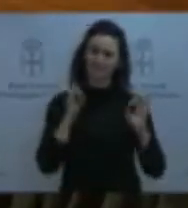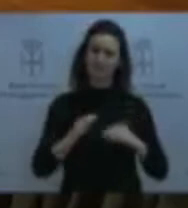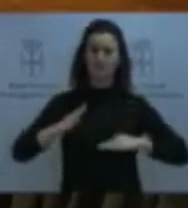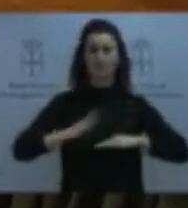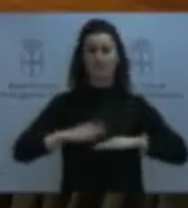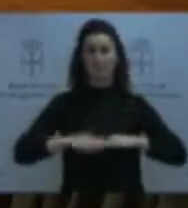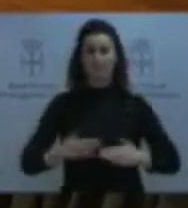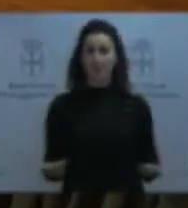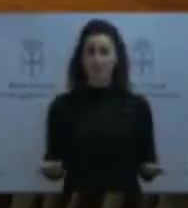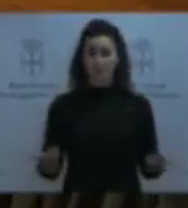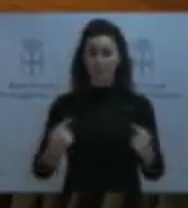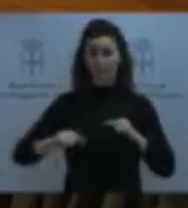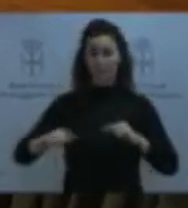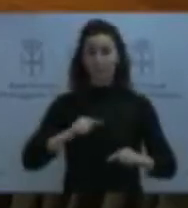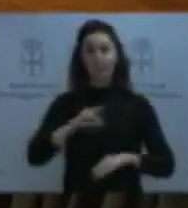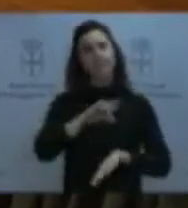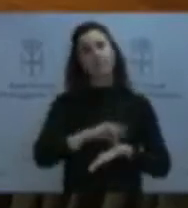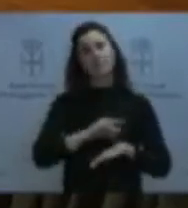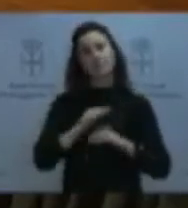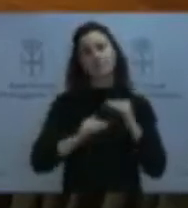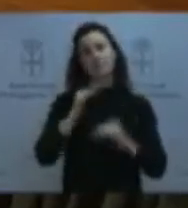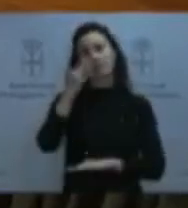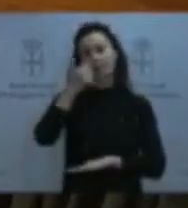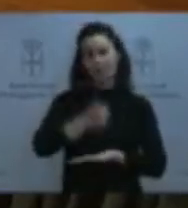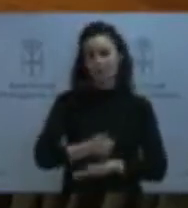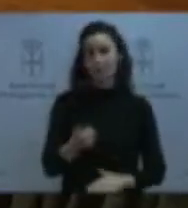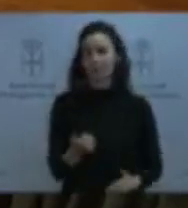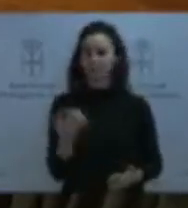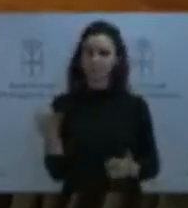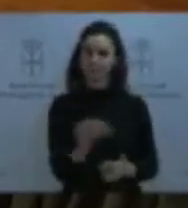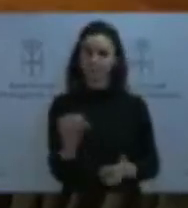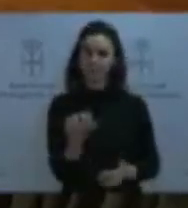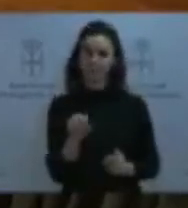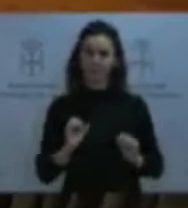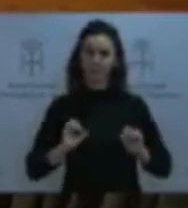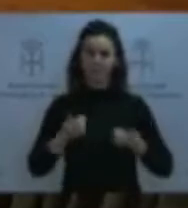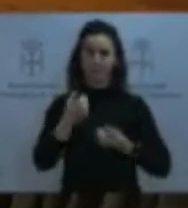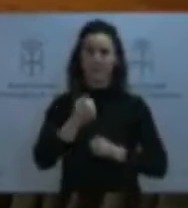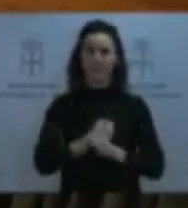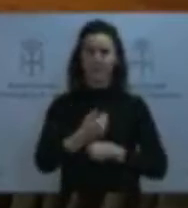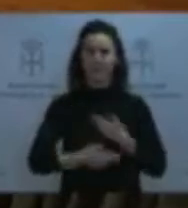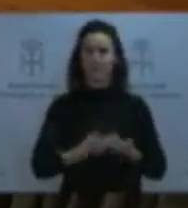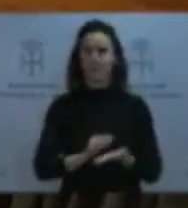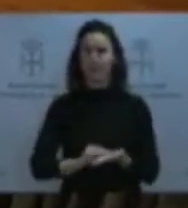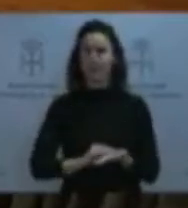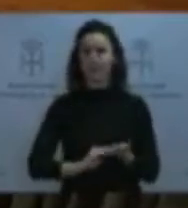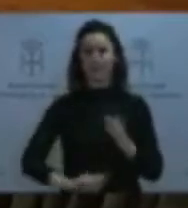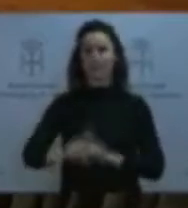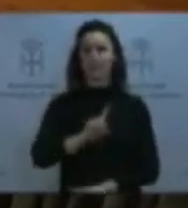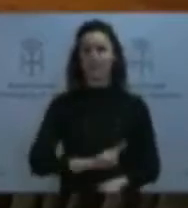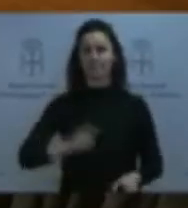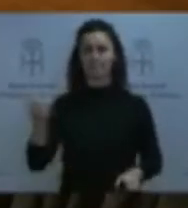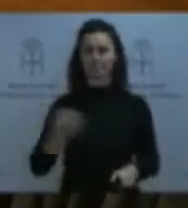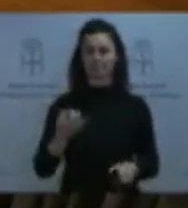arriba, deberían ponerse manos a la obra, solucionar este problema, que ya sea por falta de personal o por necesidad de